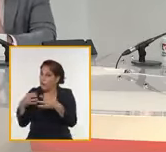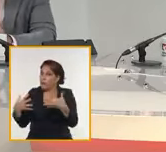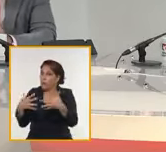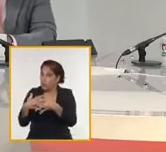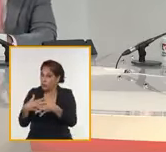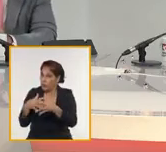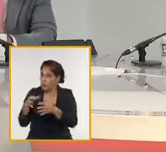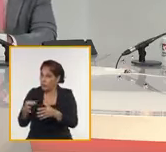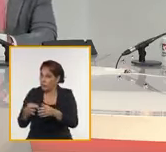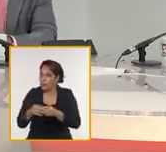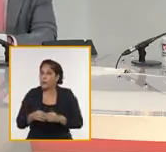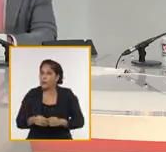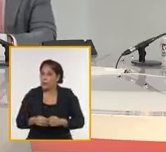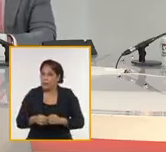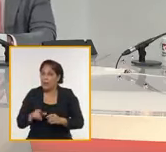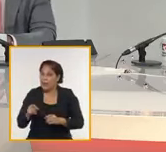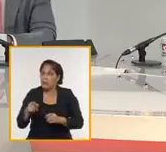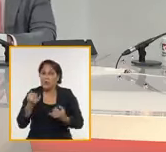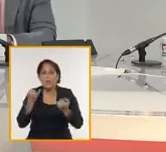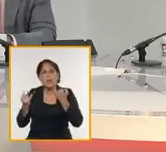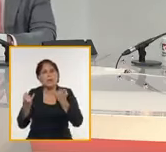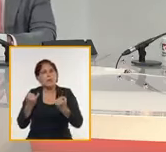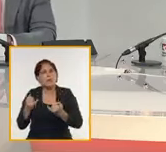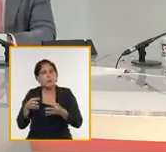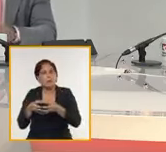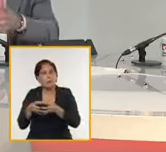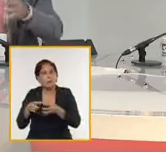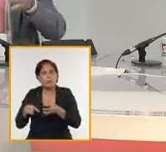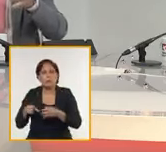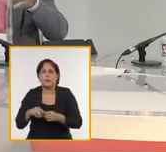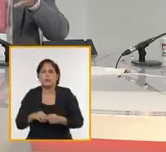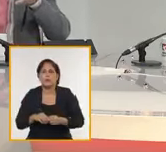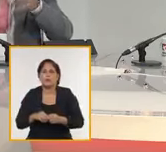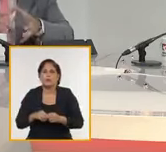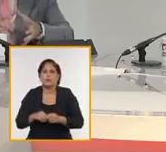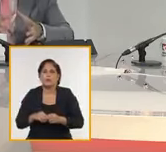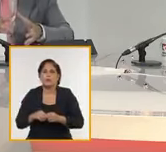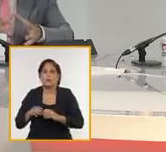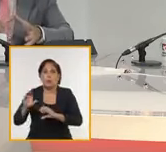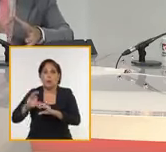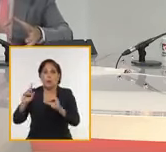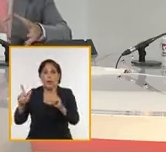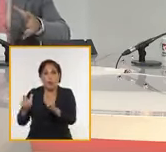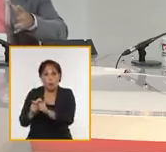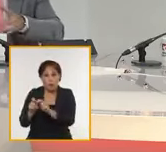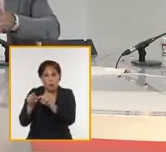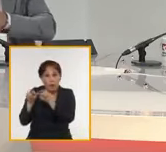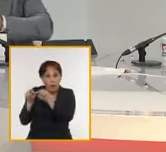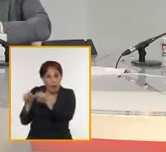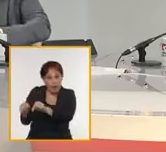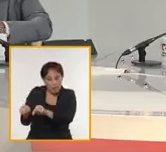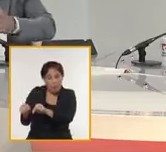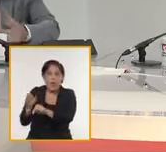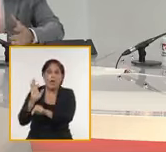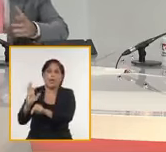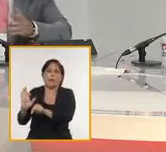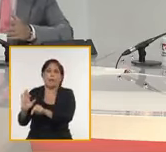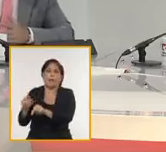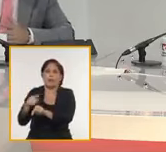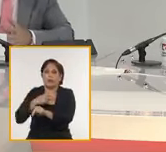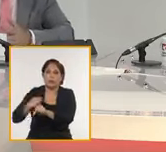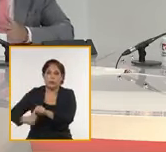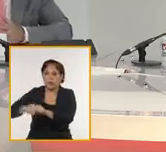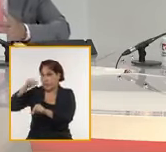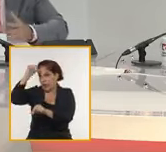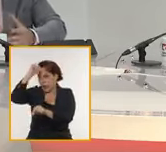bilaterales. Y eso ha sido algo muy interesante de lo que ha pasado también en esta cumbre. Las reuniones bilaterales que han existido, sobre todo China,